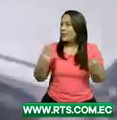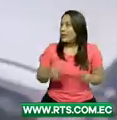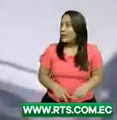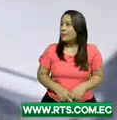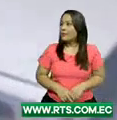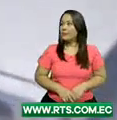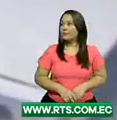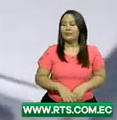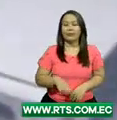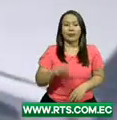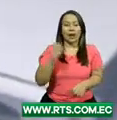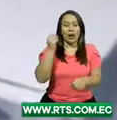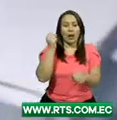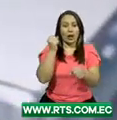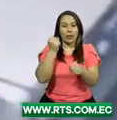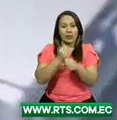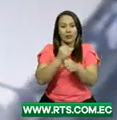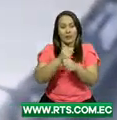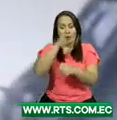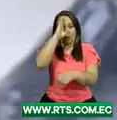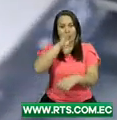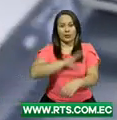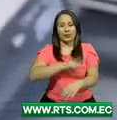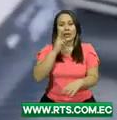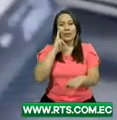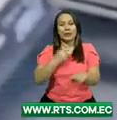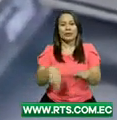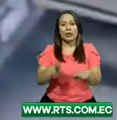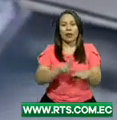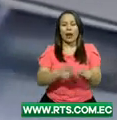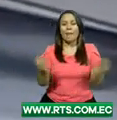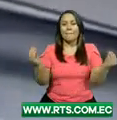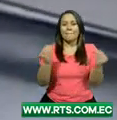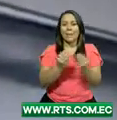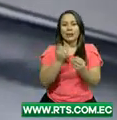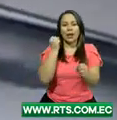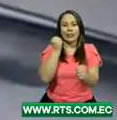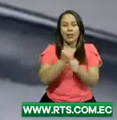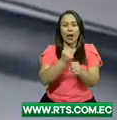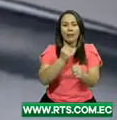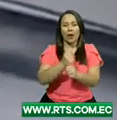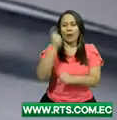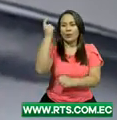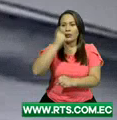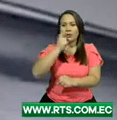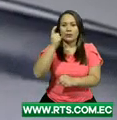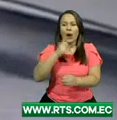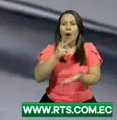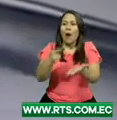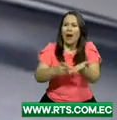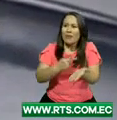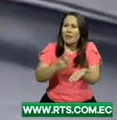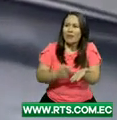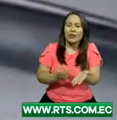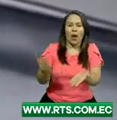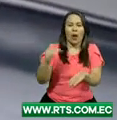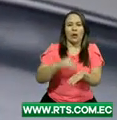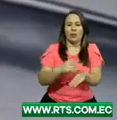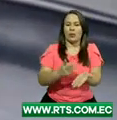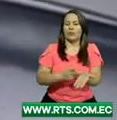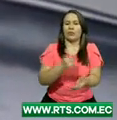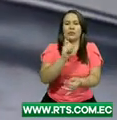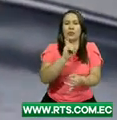teléfono en su parte la policía nacional la cuota que se implementan los operativos necesarios para evitar que se repita este tipo de asalto es más